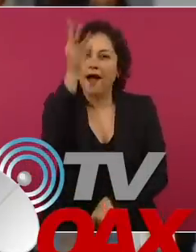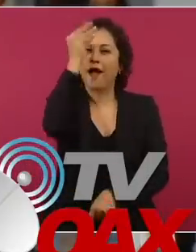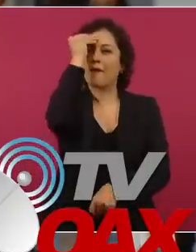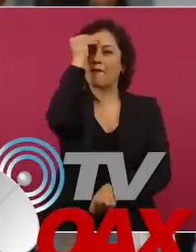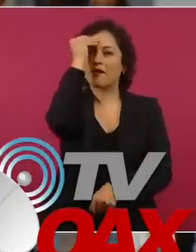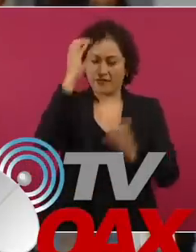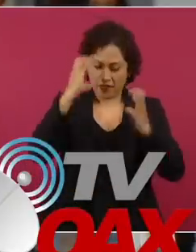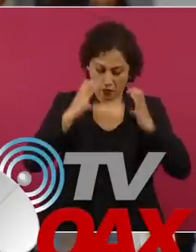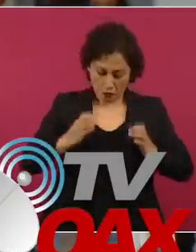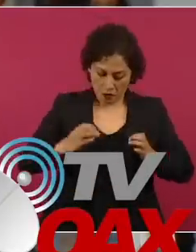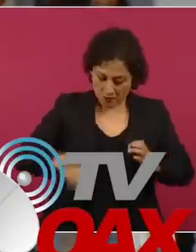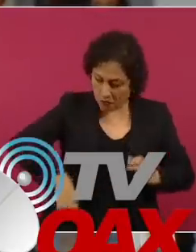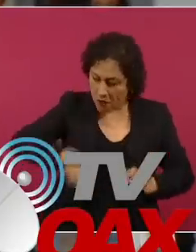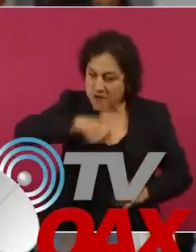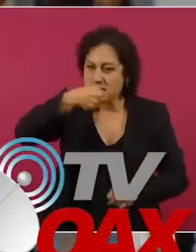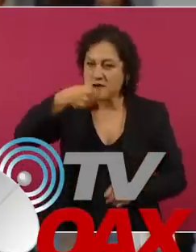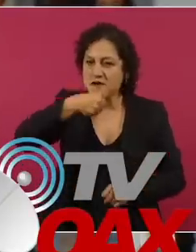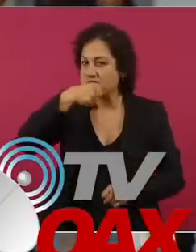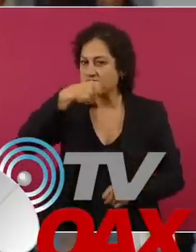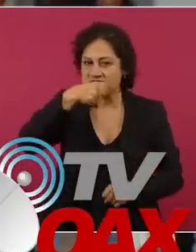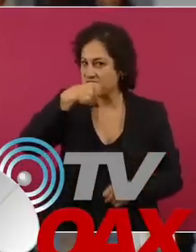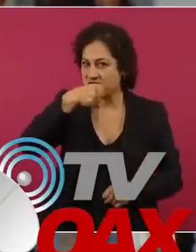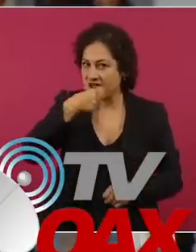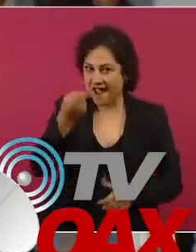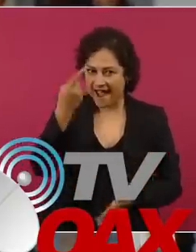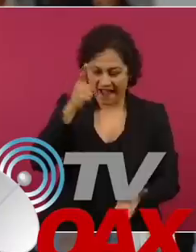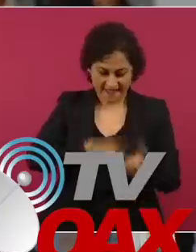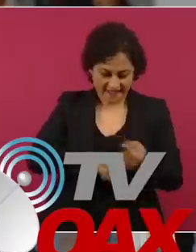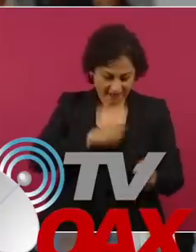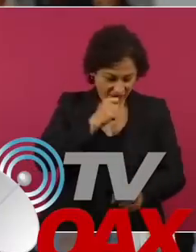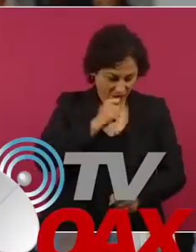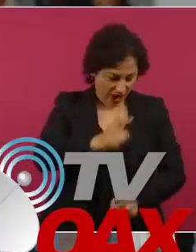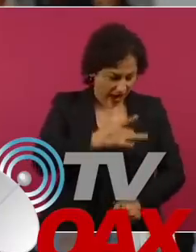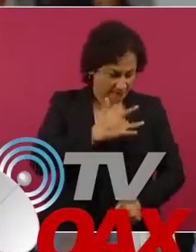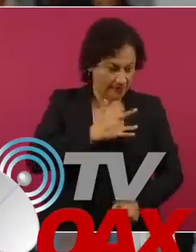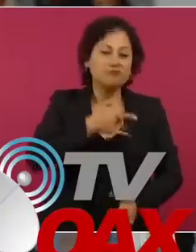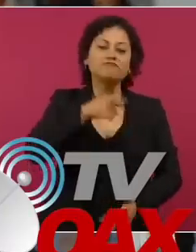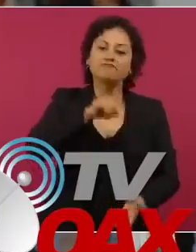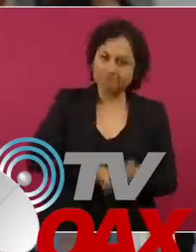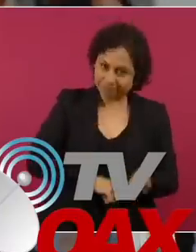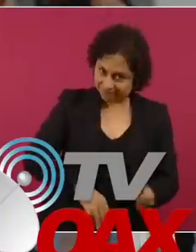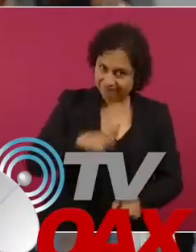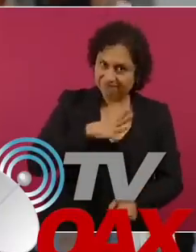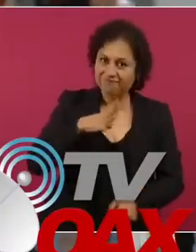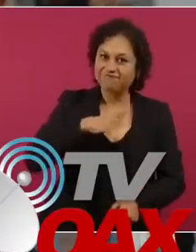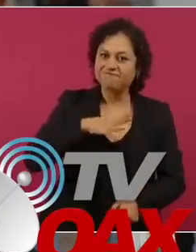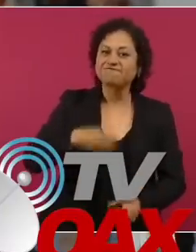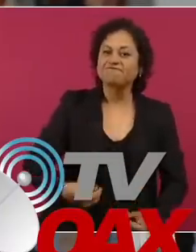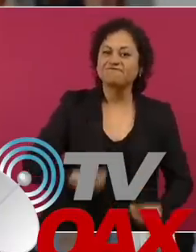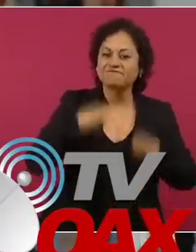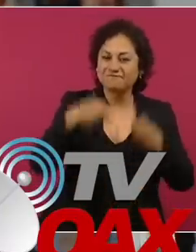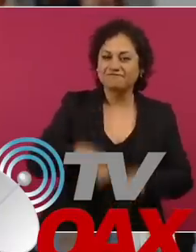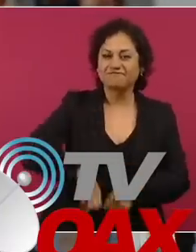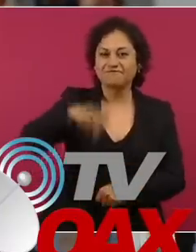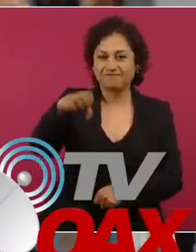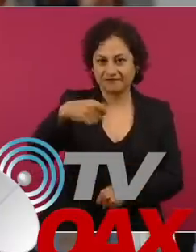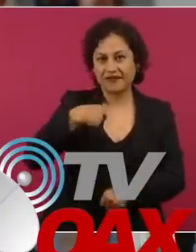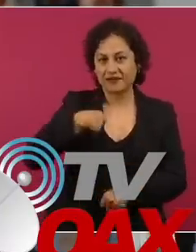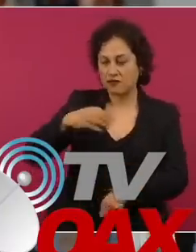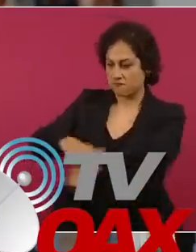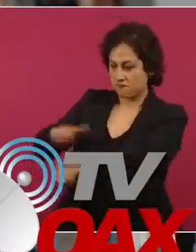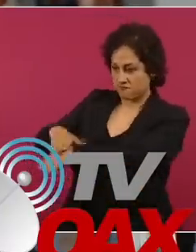Y yo le quiero agradecer a nombre del Perú, que usted ha sembrado una semilla de esperanza